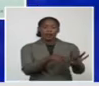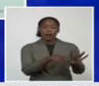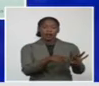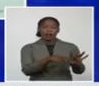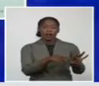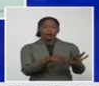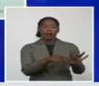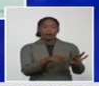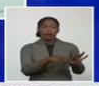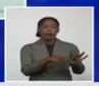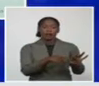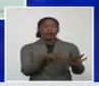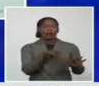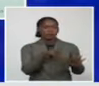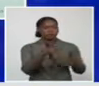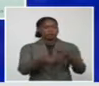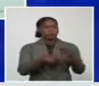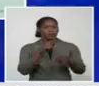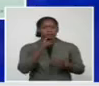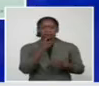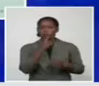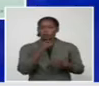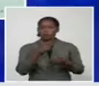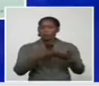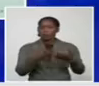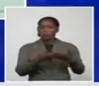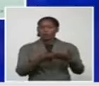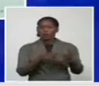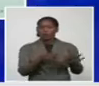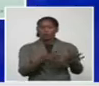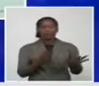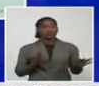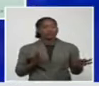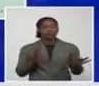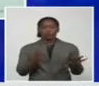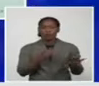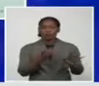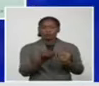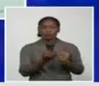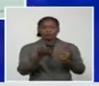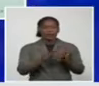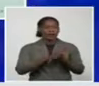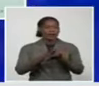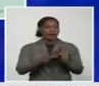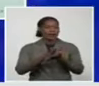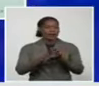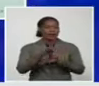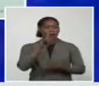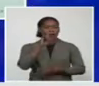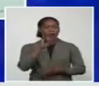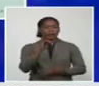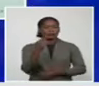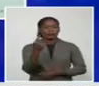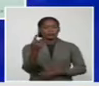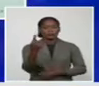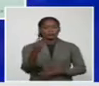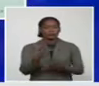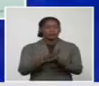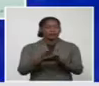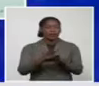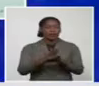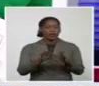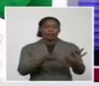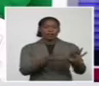las muestras que salieron en la madrugada, no se confirmó ningún caso en el día autóctono en el día de